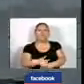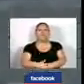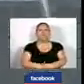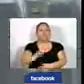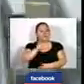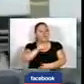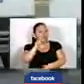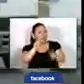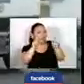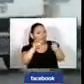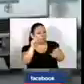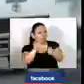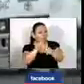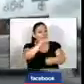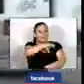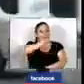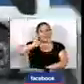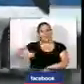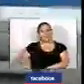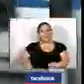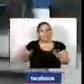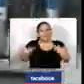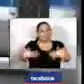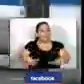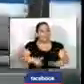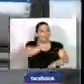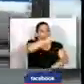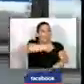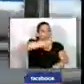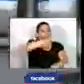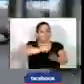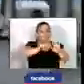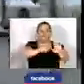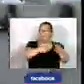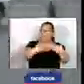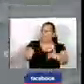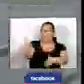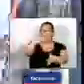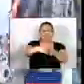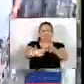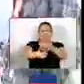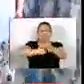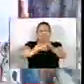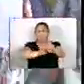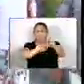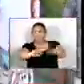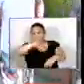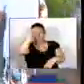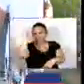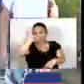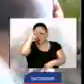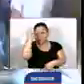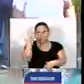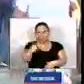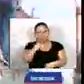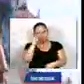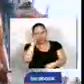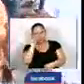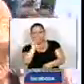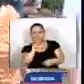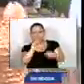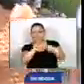específico de El Salvador, transcurridos seis meses desde la reactivación de las actividades económicas, se han tomado